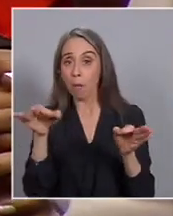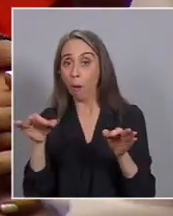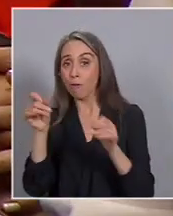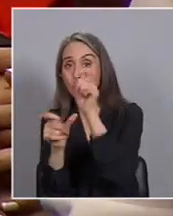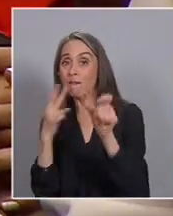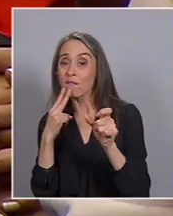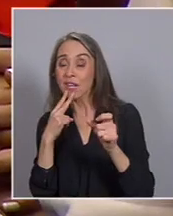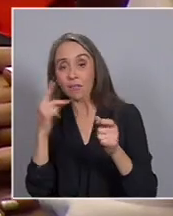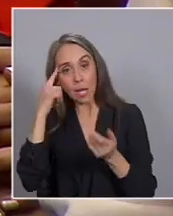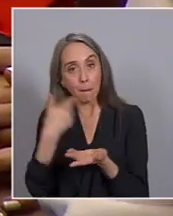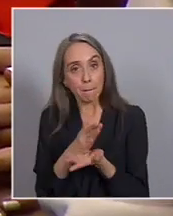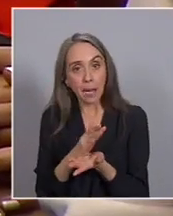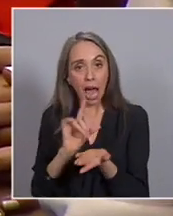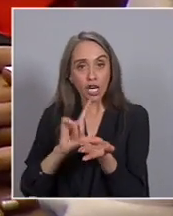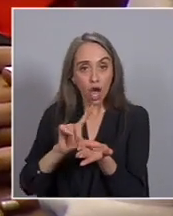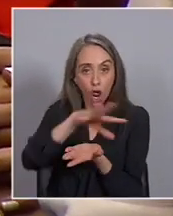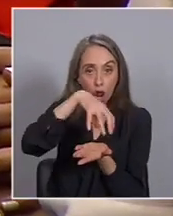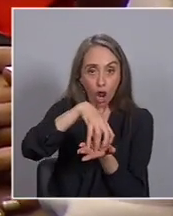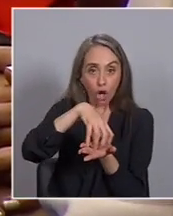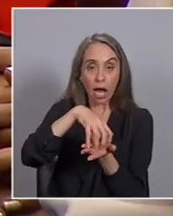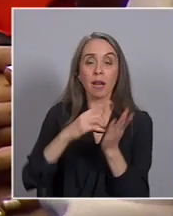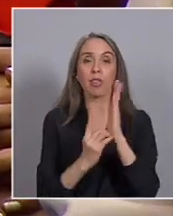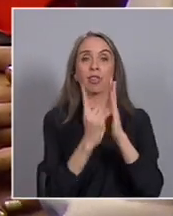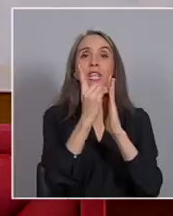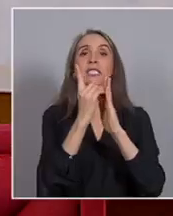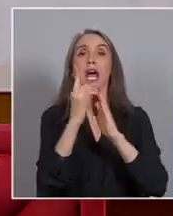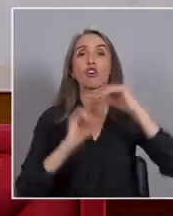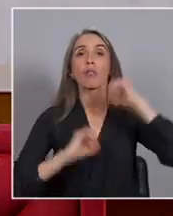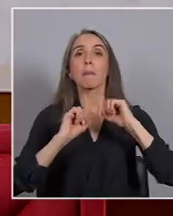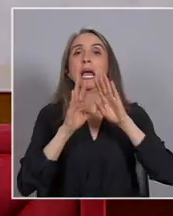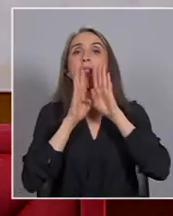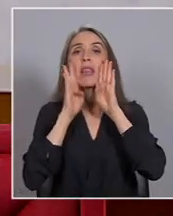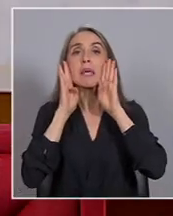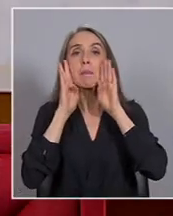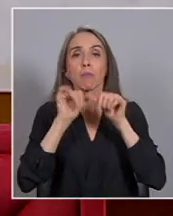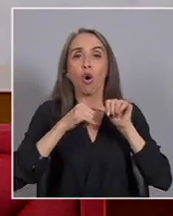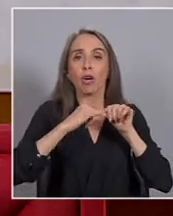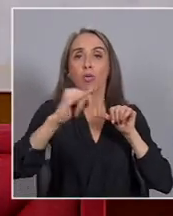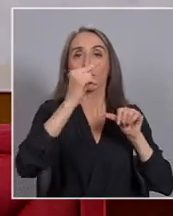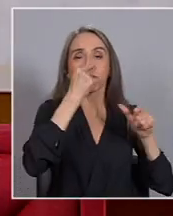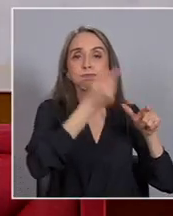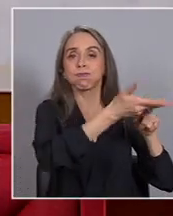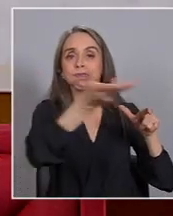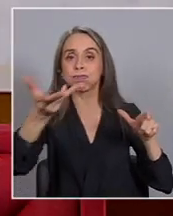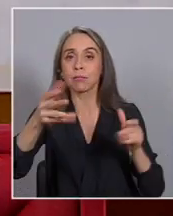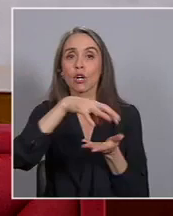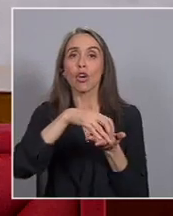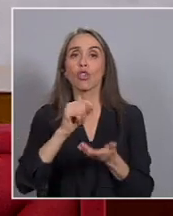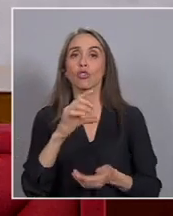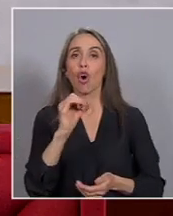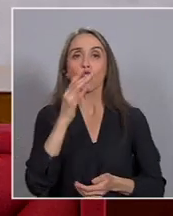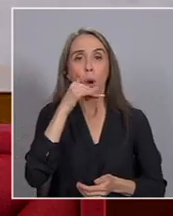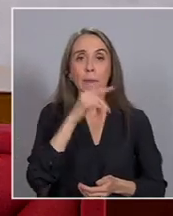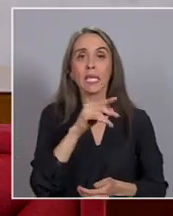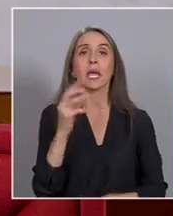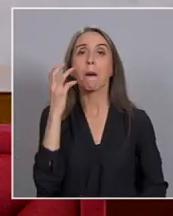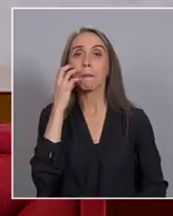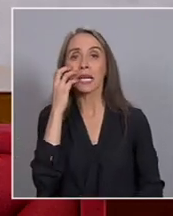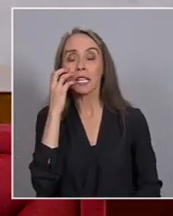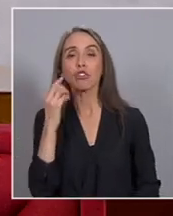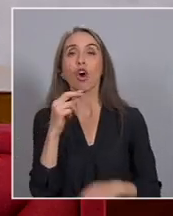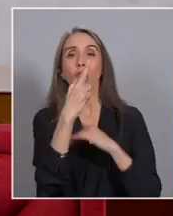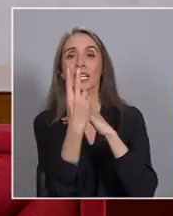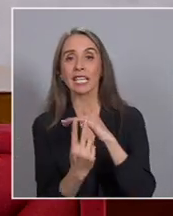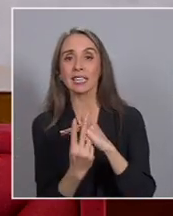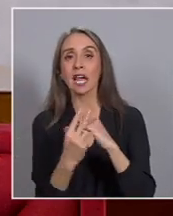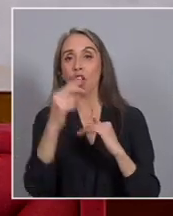una estrategia local de desarrollo limpio y sostenible, y estamos avanzando ya en esa dirección, para que ciudades como Tocopilla, Mejillones,